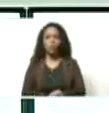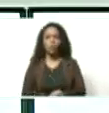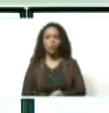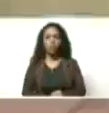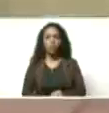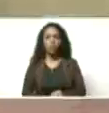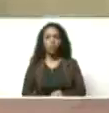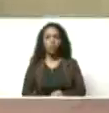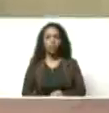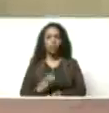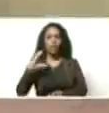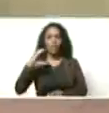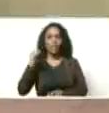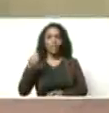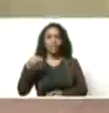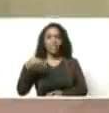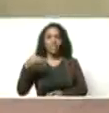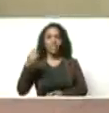shanghai